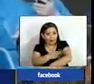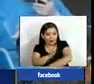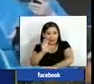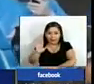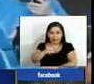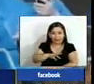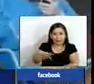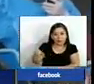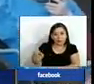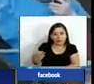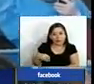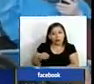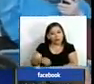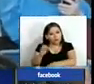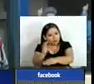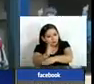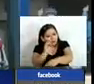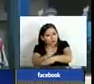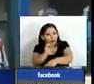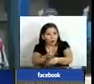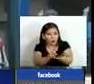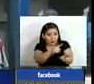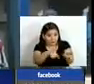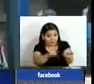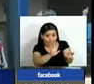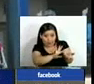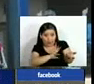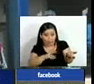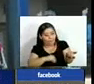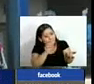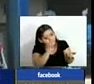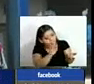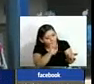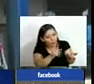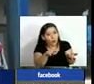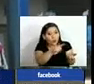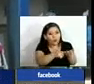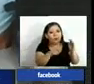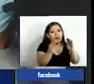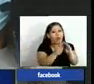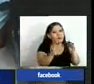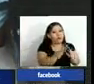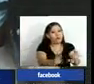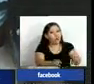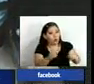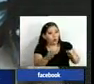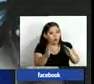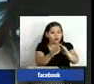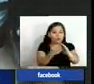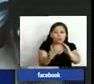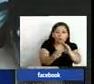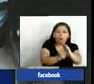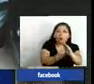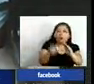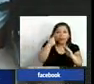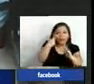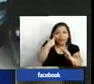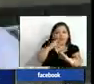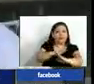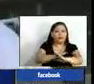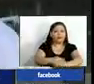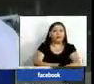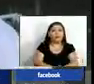familiares de los pacientes fueron orientados sobre las medidas que deben de tomar en sus hogares y el aislamiento preventivo que se debe de tener.